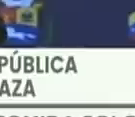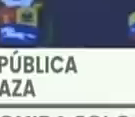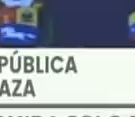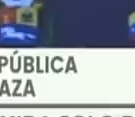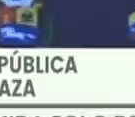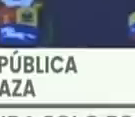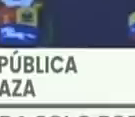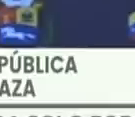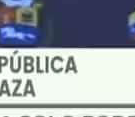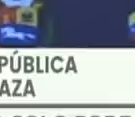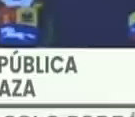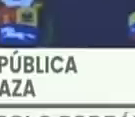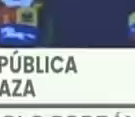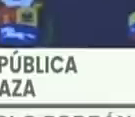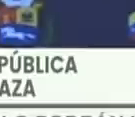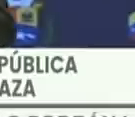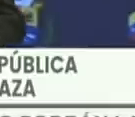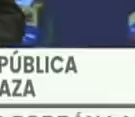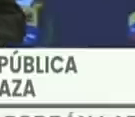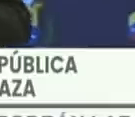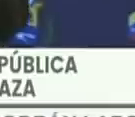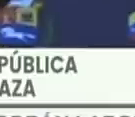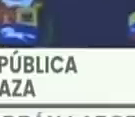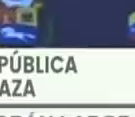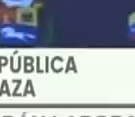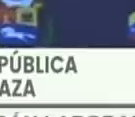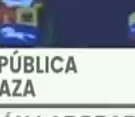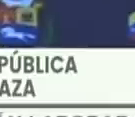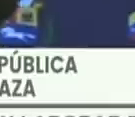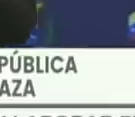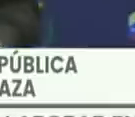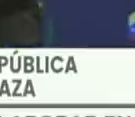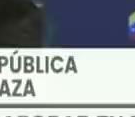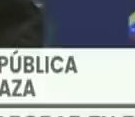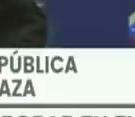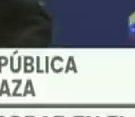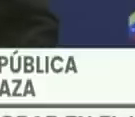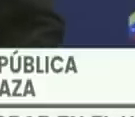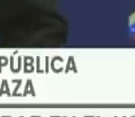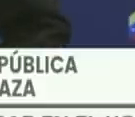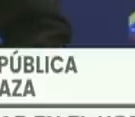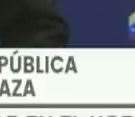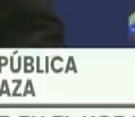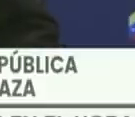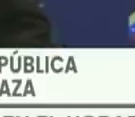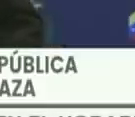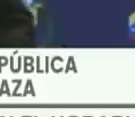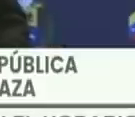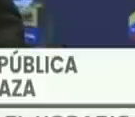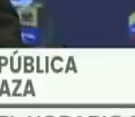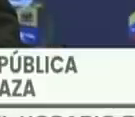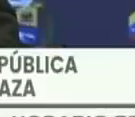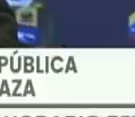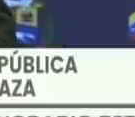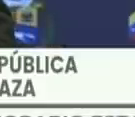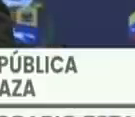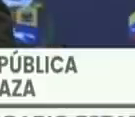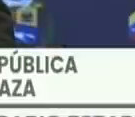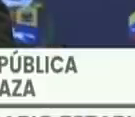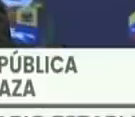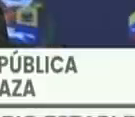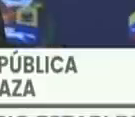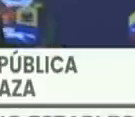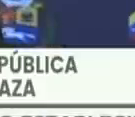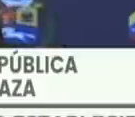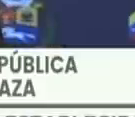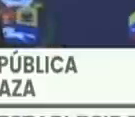que queremos compartir con ustedes. ¿Saben cuán difícil es ser vecinos de